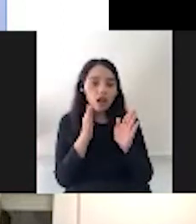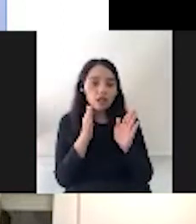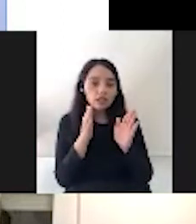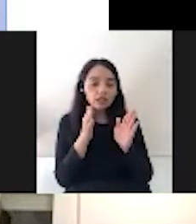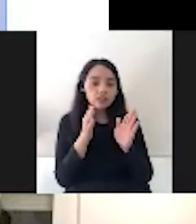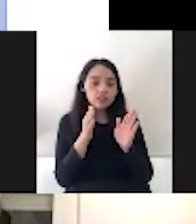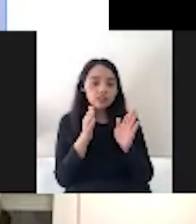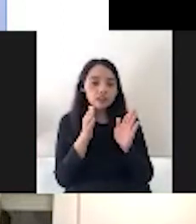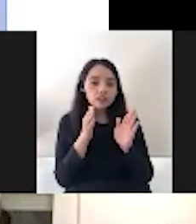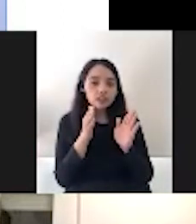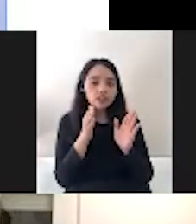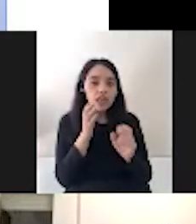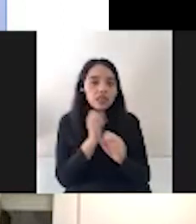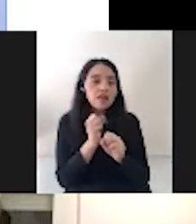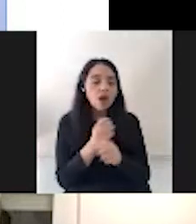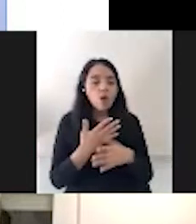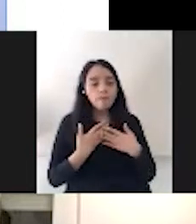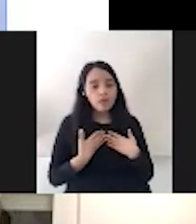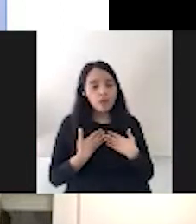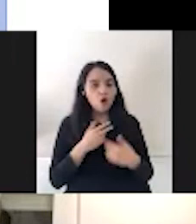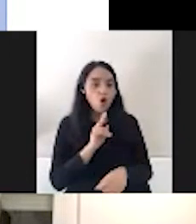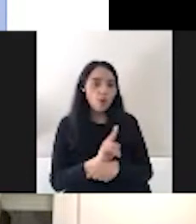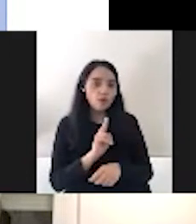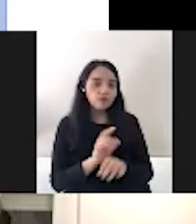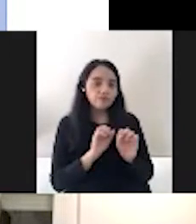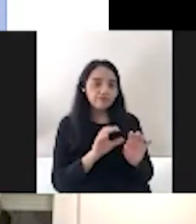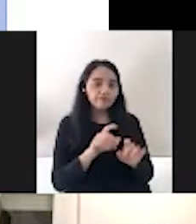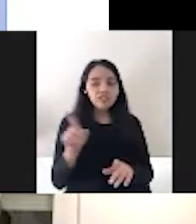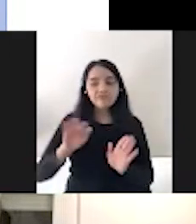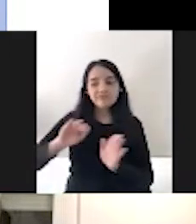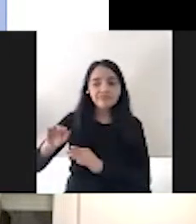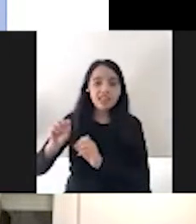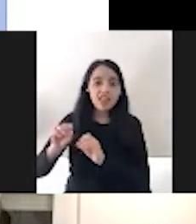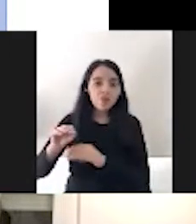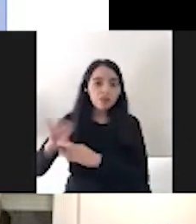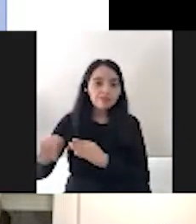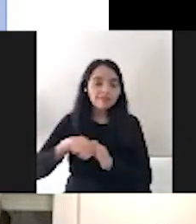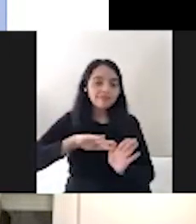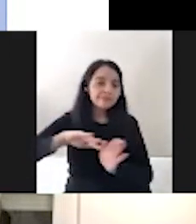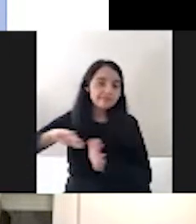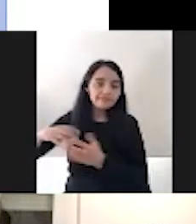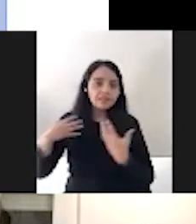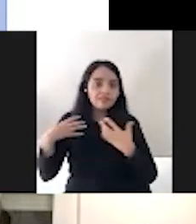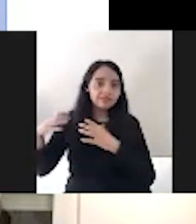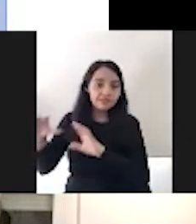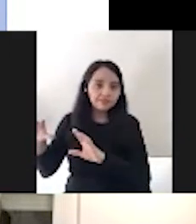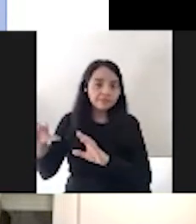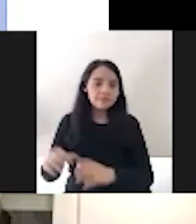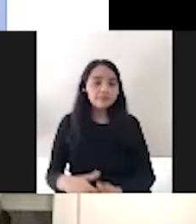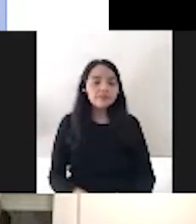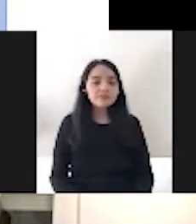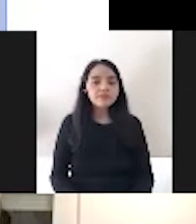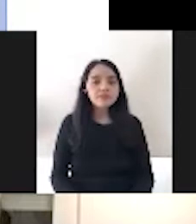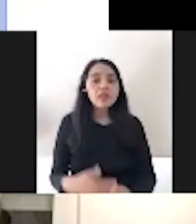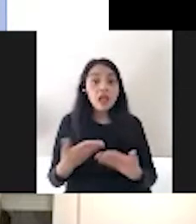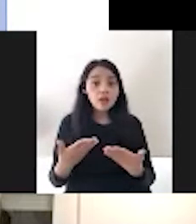en su trabajo como docente que en el tema de la educación inclusiva los profesores en el aula. Respecto a la estrategia,